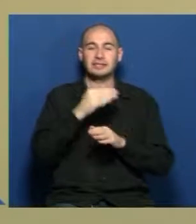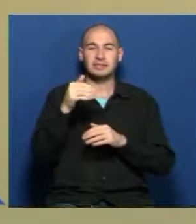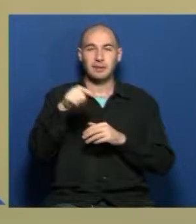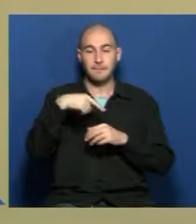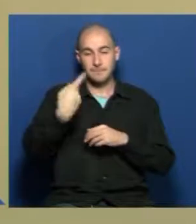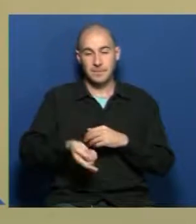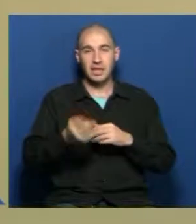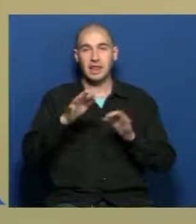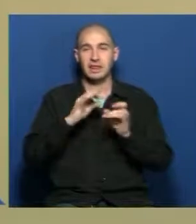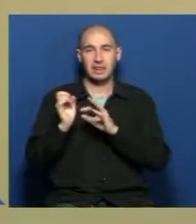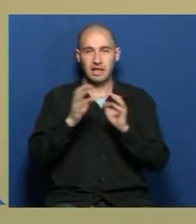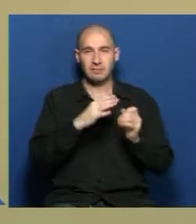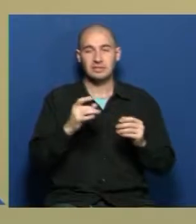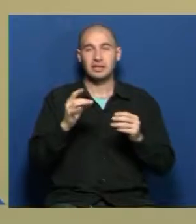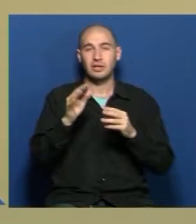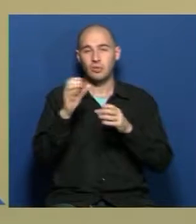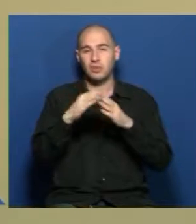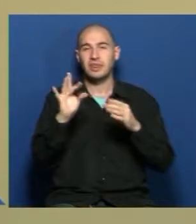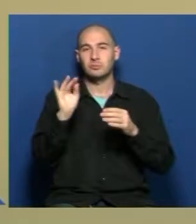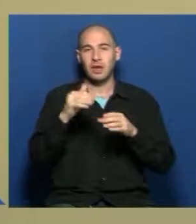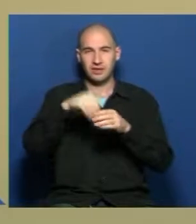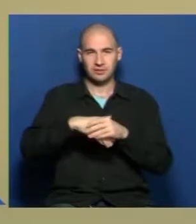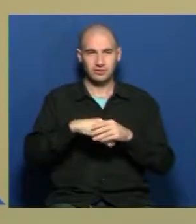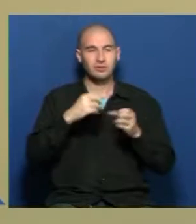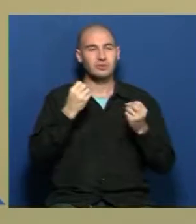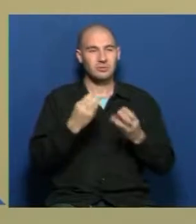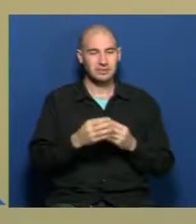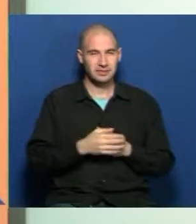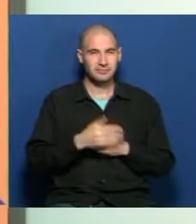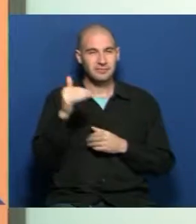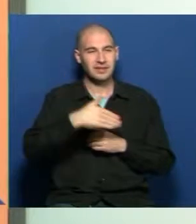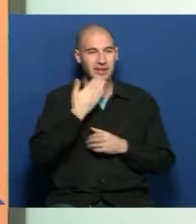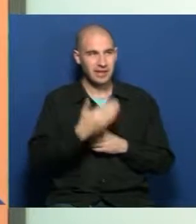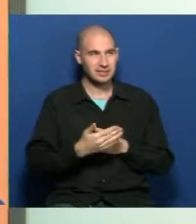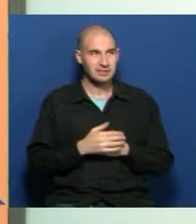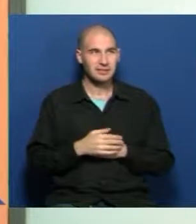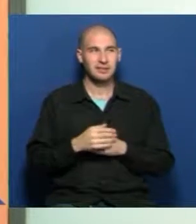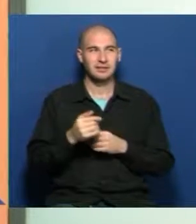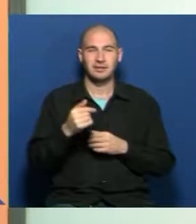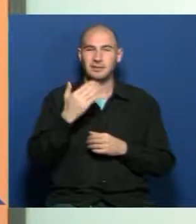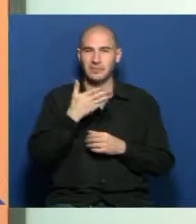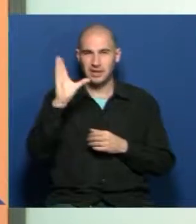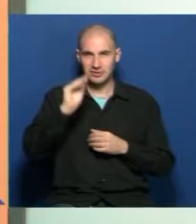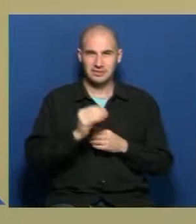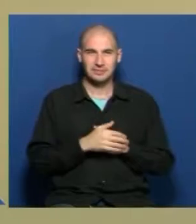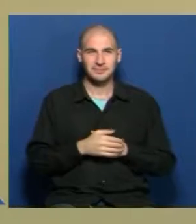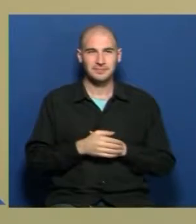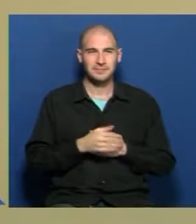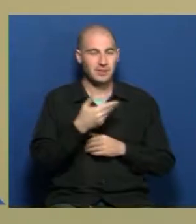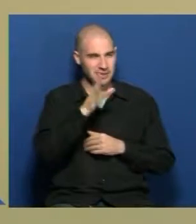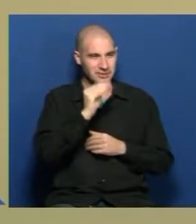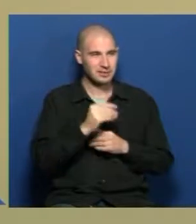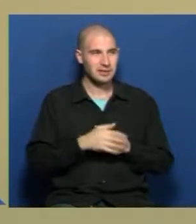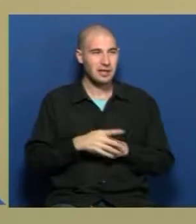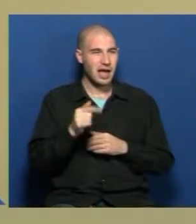ser mañana el debate en dicha Cámara. Diputado Albarracín, gracias por estar aquí. No, al contrario, buenas noches. Buenas noches. Y bueno,